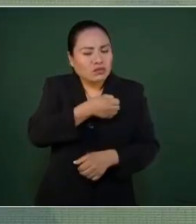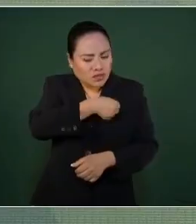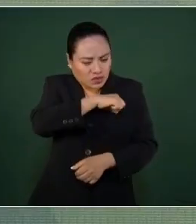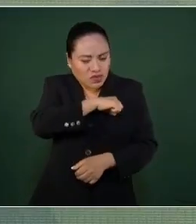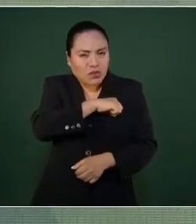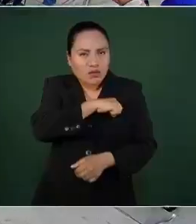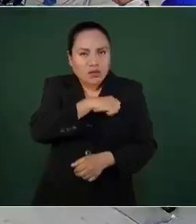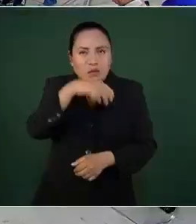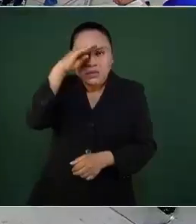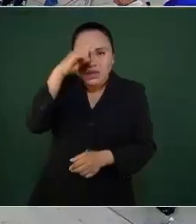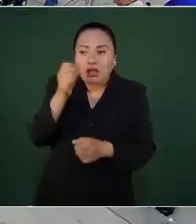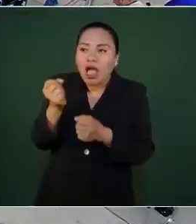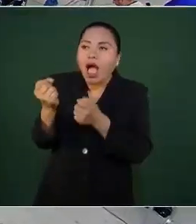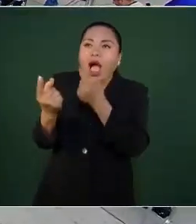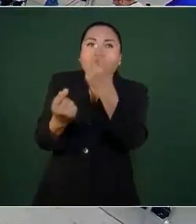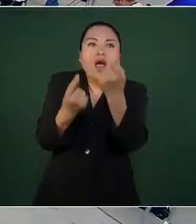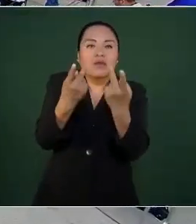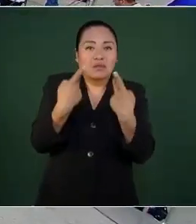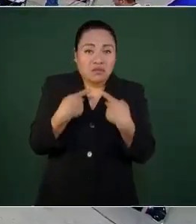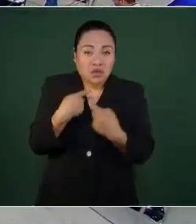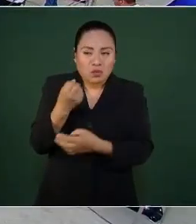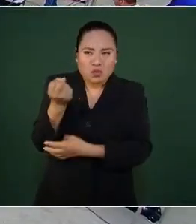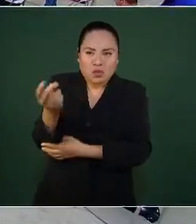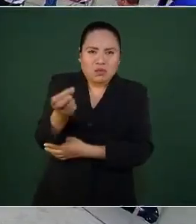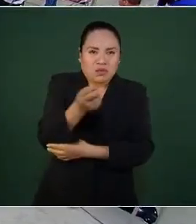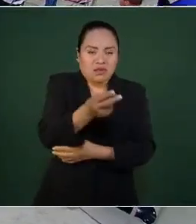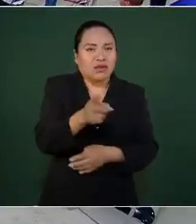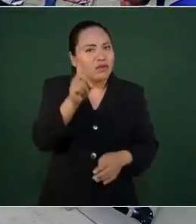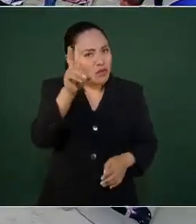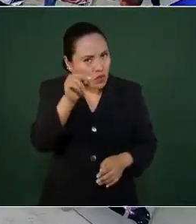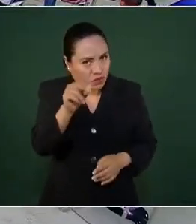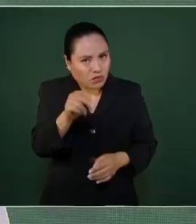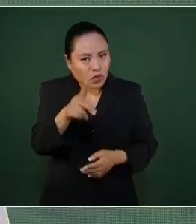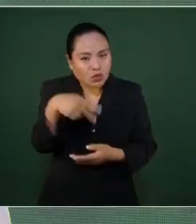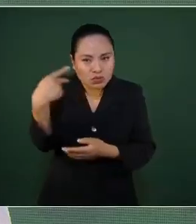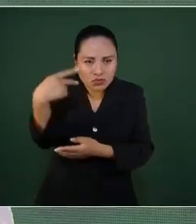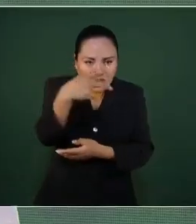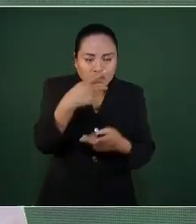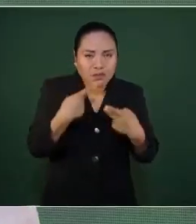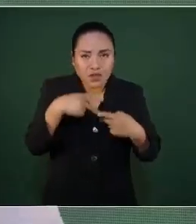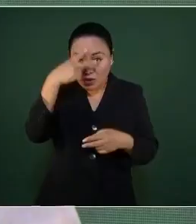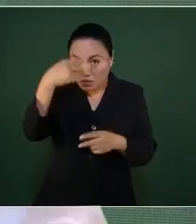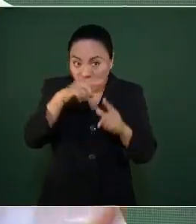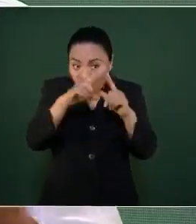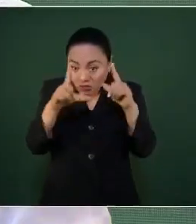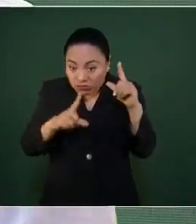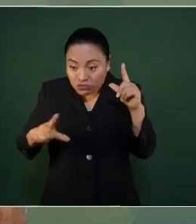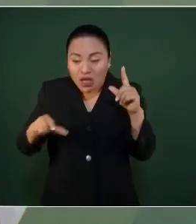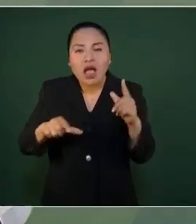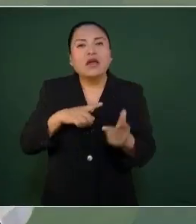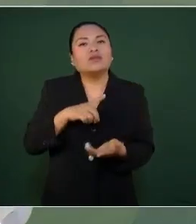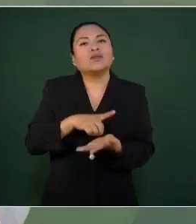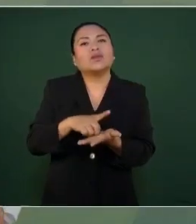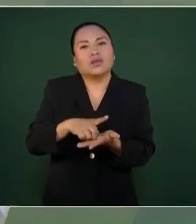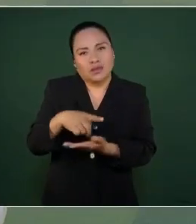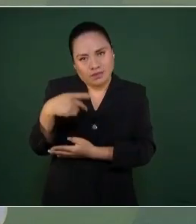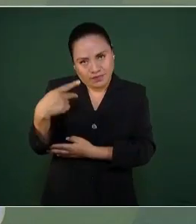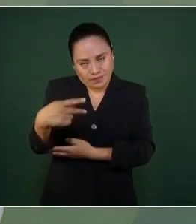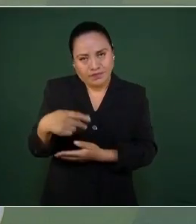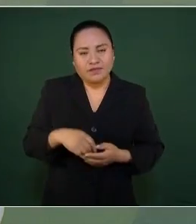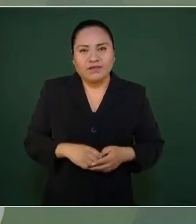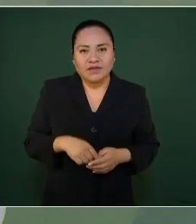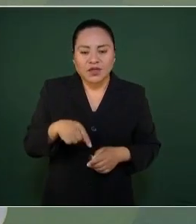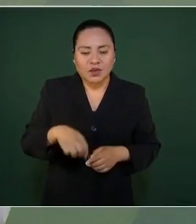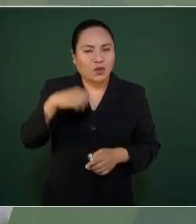es un privilegio, es un derecho del pueblo. Entonces, todo eso vamos a ver hoy aquí